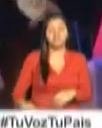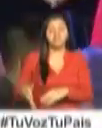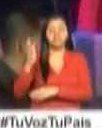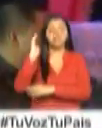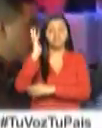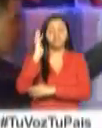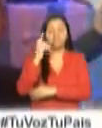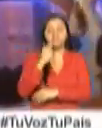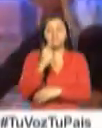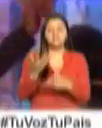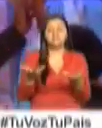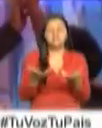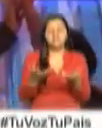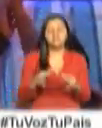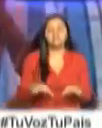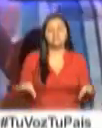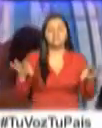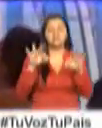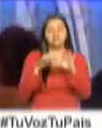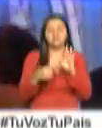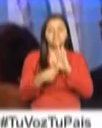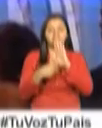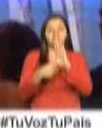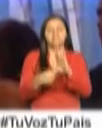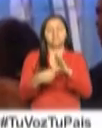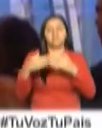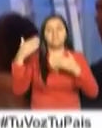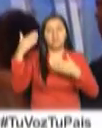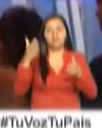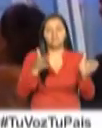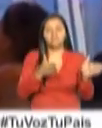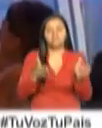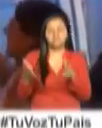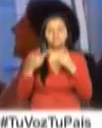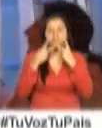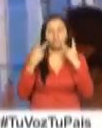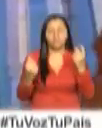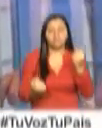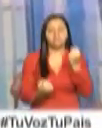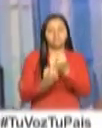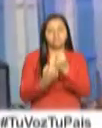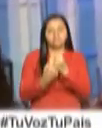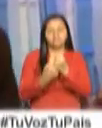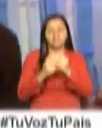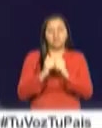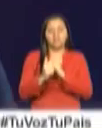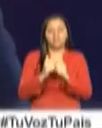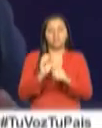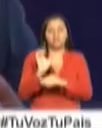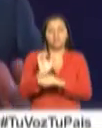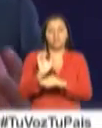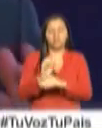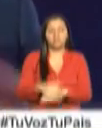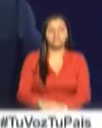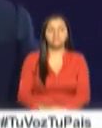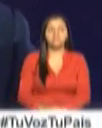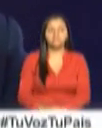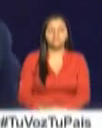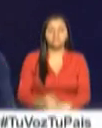República, Rafael Correa, destacó la importancia de una política pública que impulse el deporte ecuatoriano. Hoy